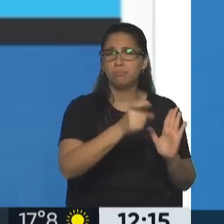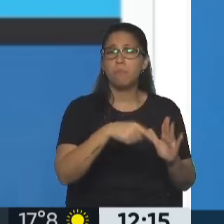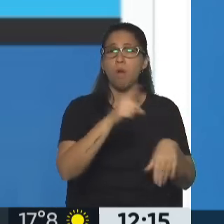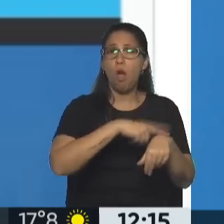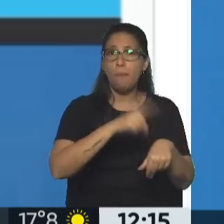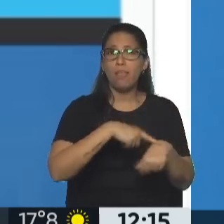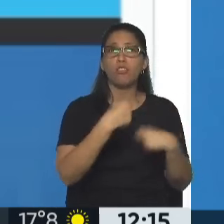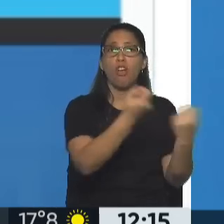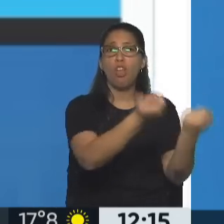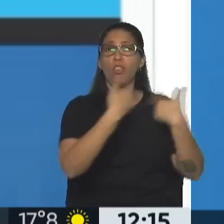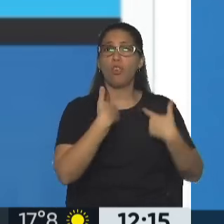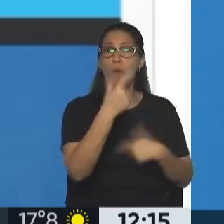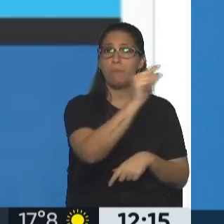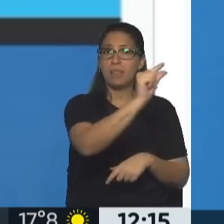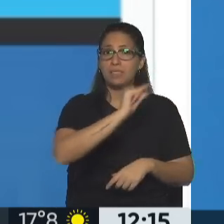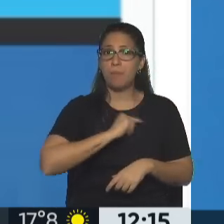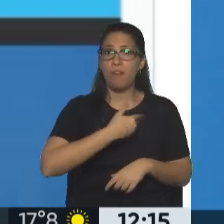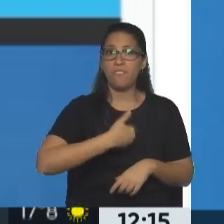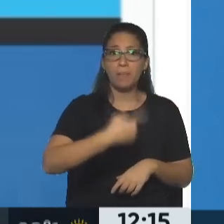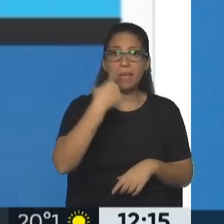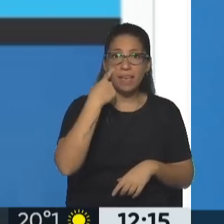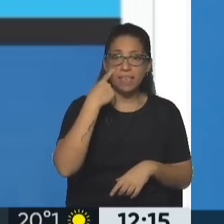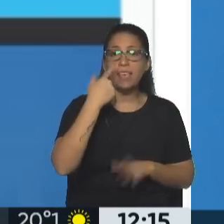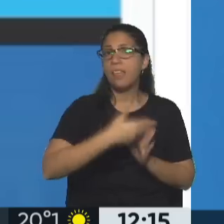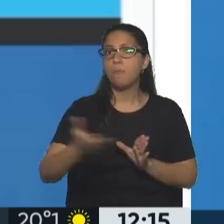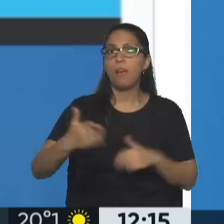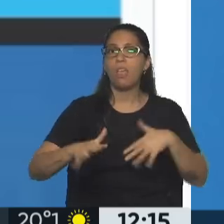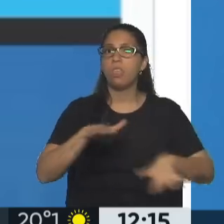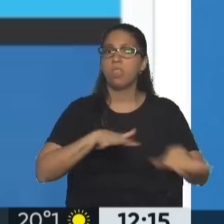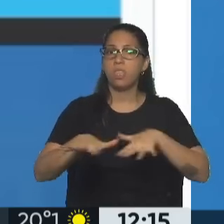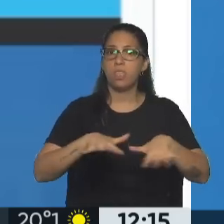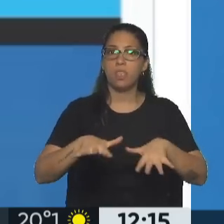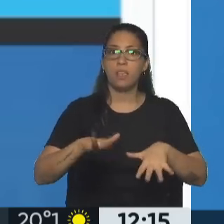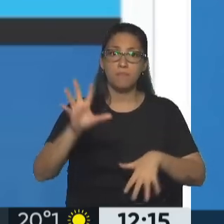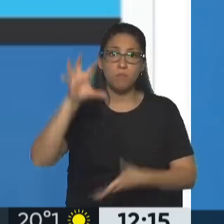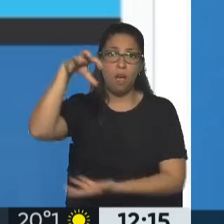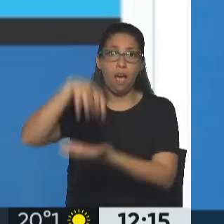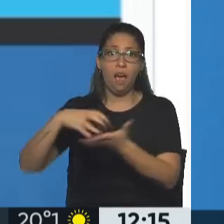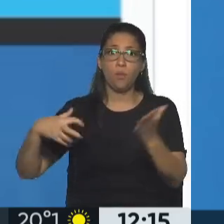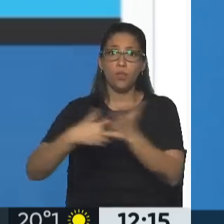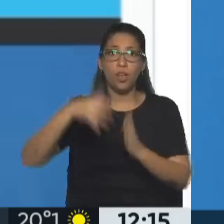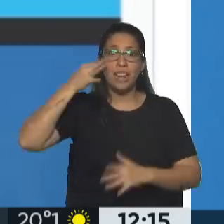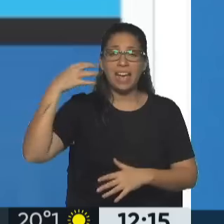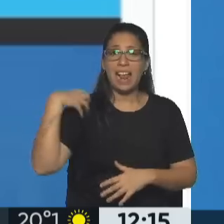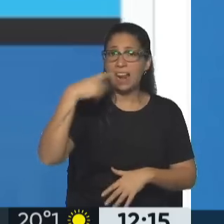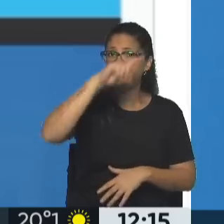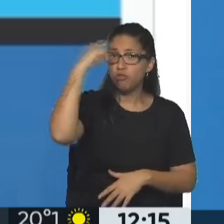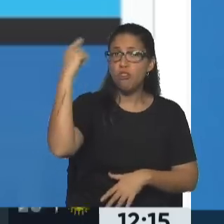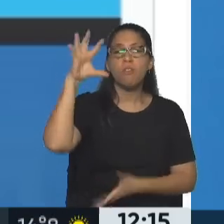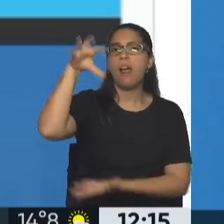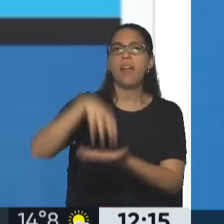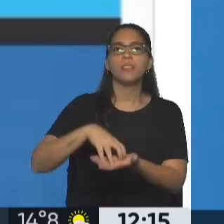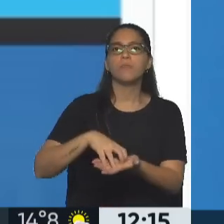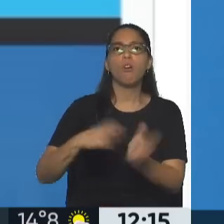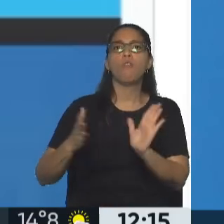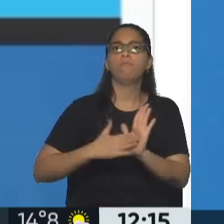otorgamiento y posterior ejecución del préstamo del Fondo Monetario Internacional. La Auditoría General de la Nación es el organismo constitucional